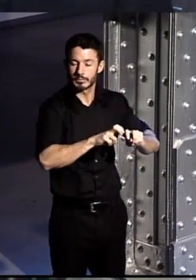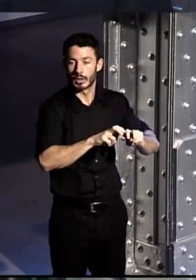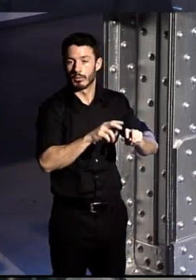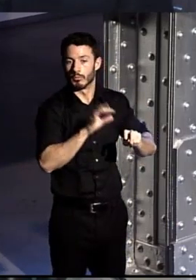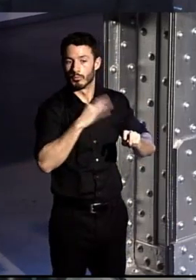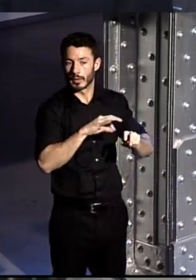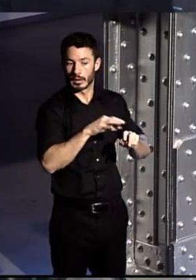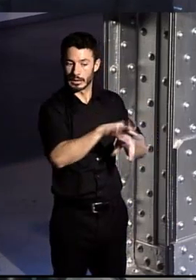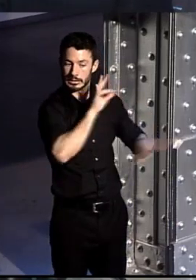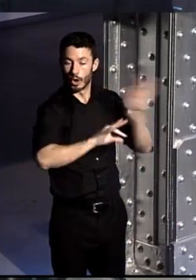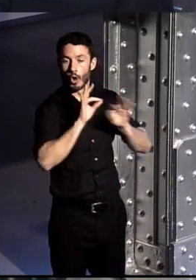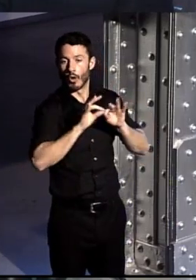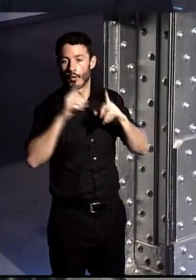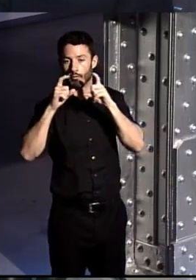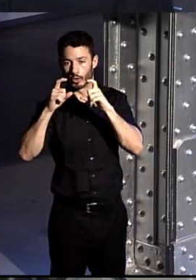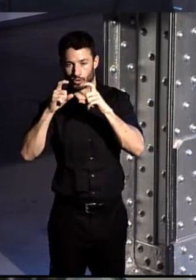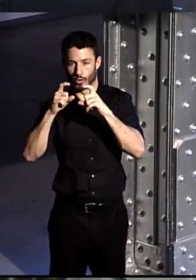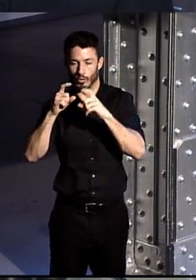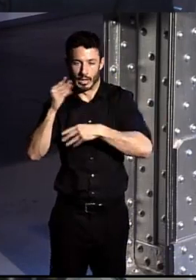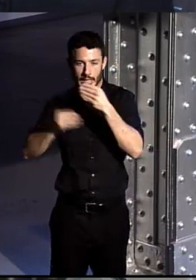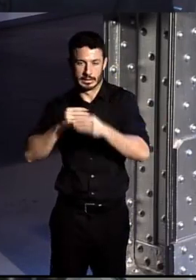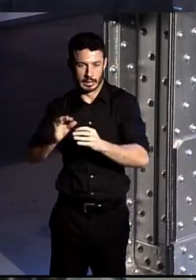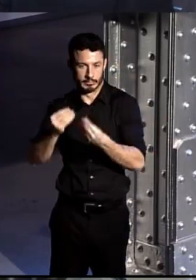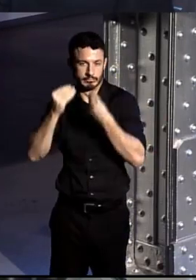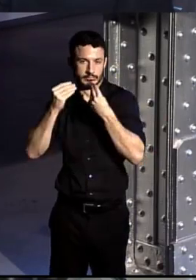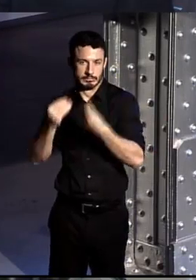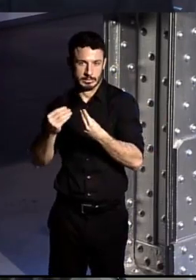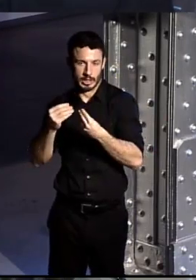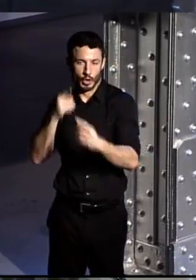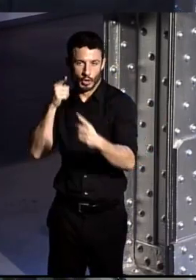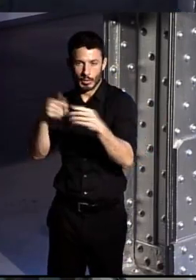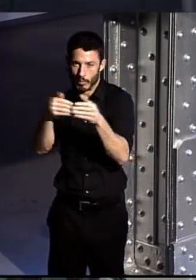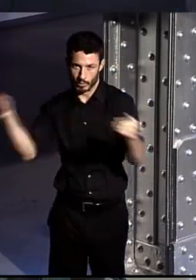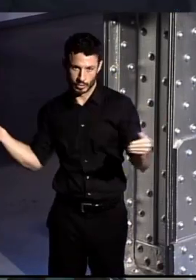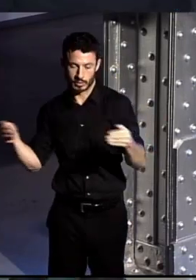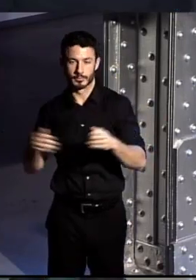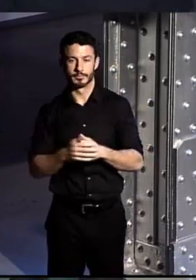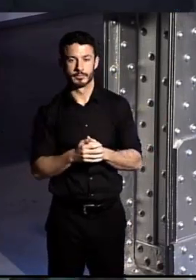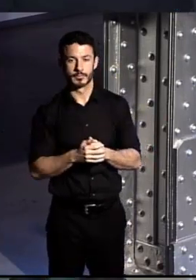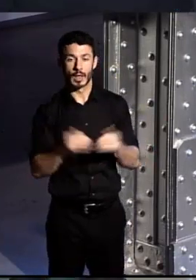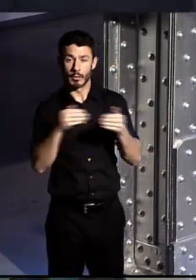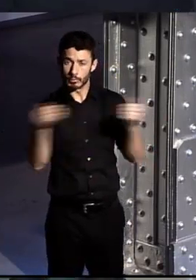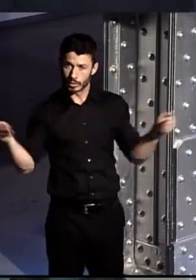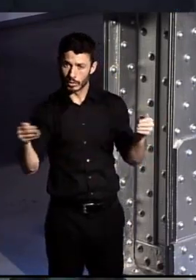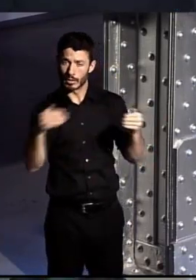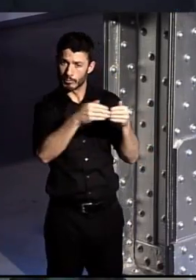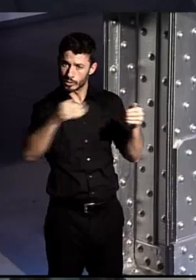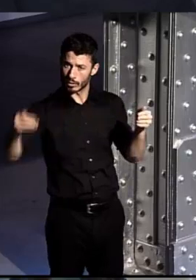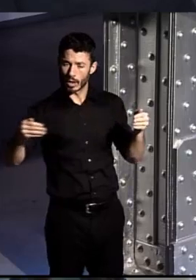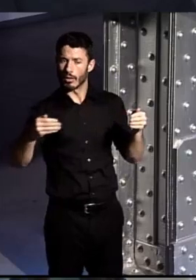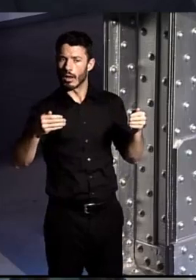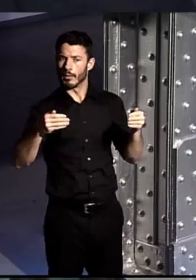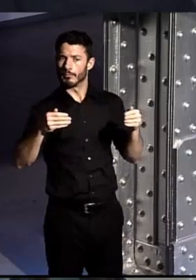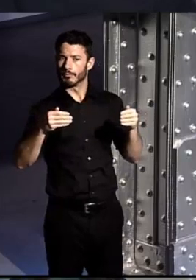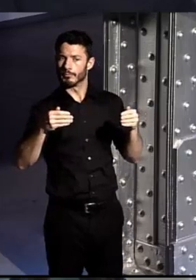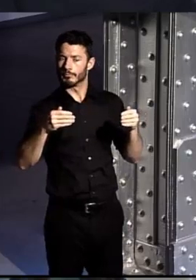caro. Igual podemos llamar a Chema Madoz, ¿no? Hay una parte de la exposición muy bonita que es cuando ilustráis los viajes con las fotografías de la época,